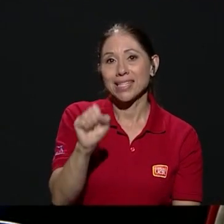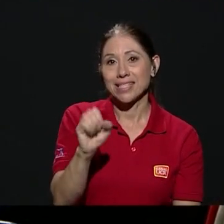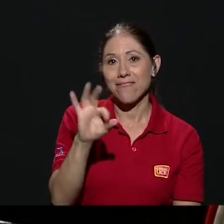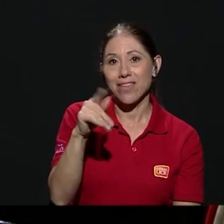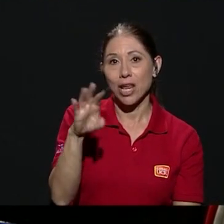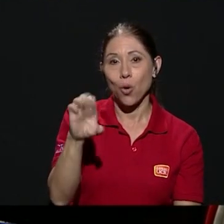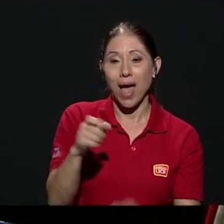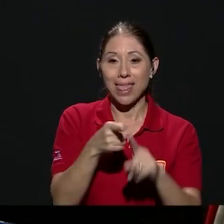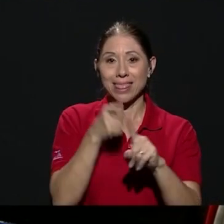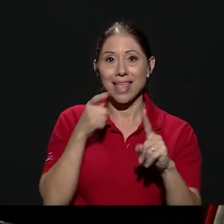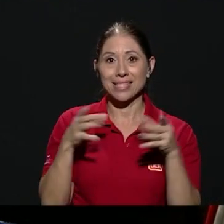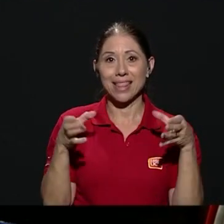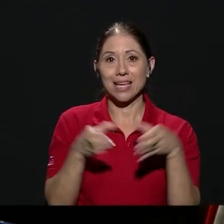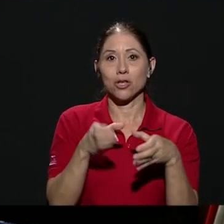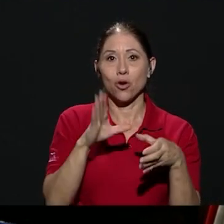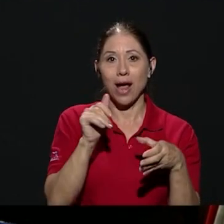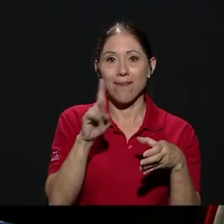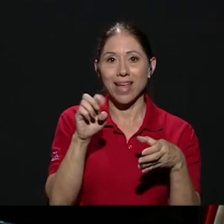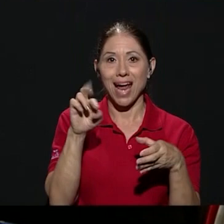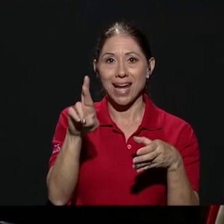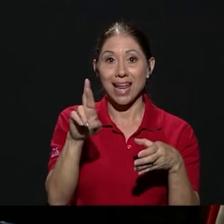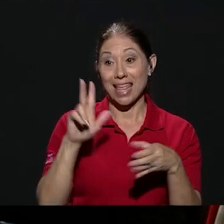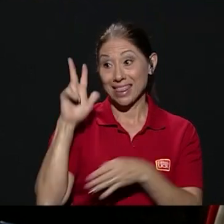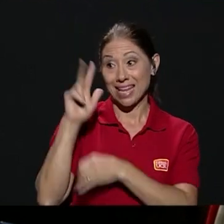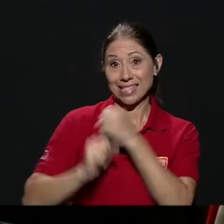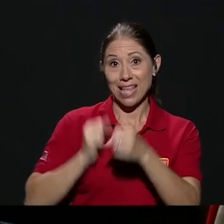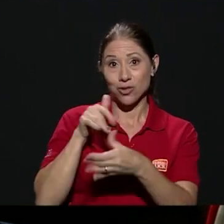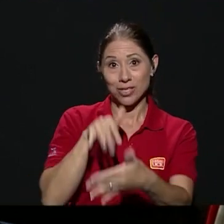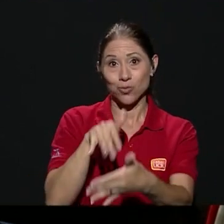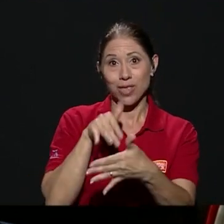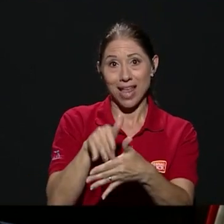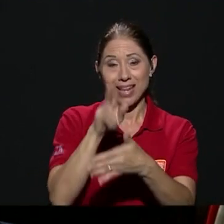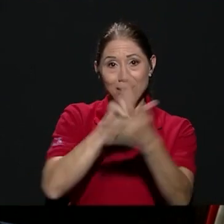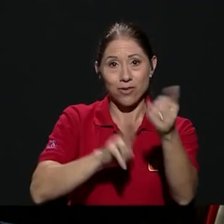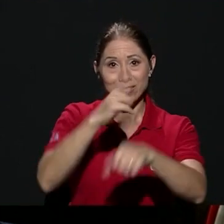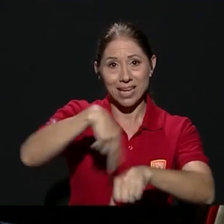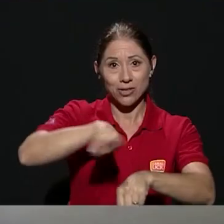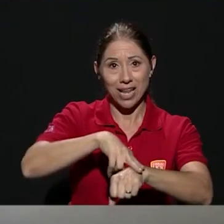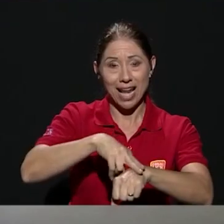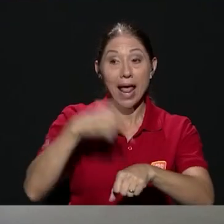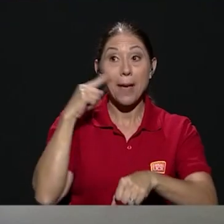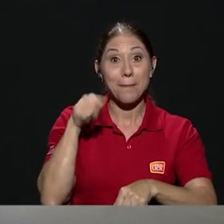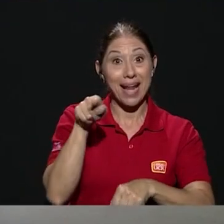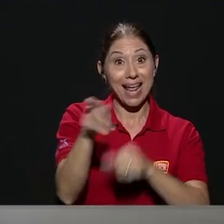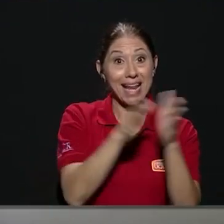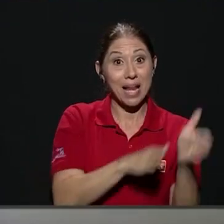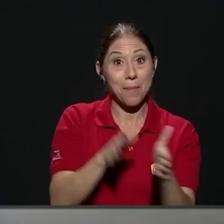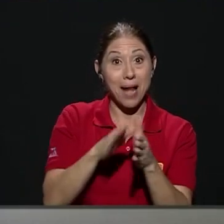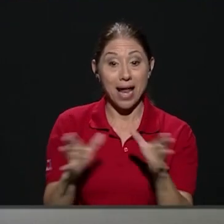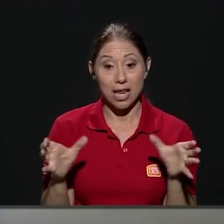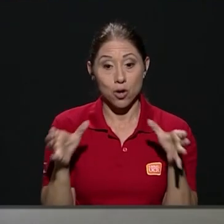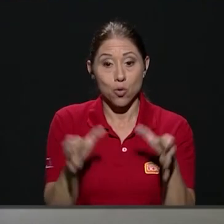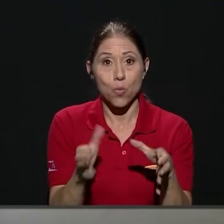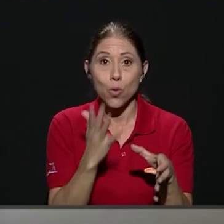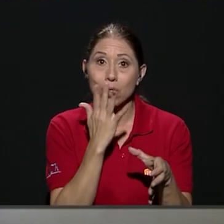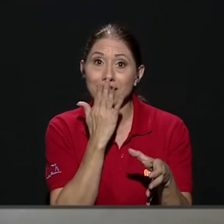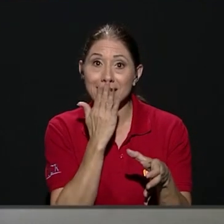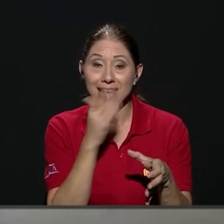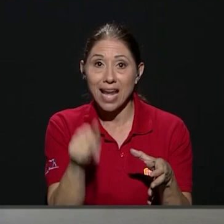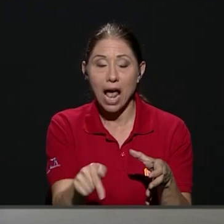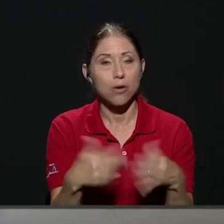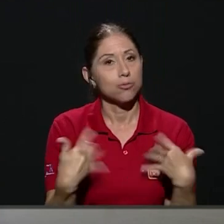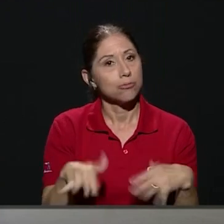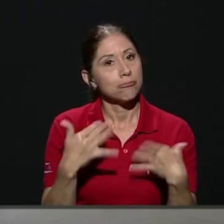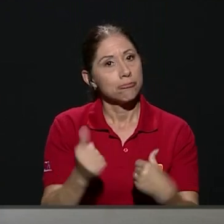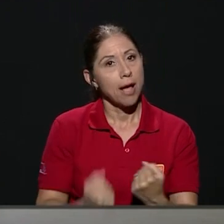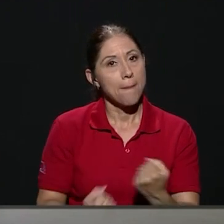tiene 3 años de estudiar en la Universidad Nacional. Para él el plan y el movimiento estudiantil indígena han sido grandes apoyos,